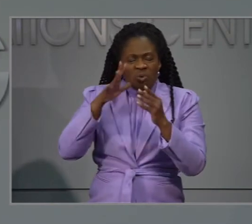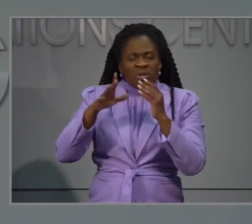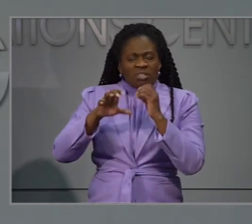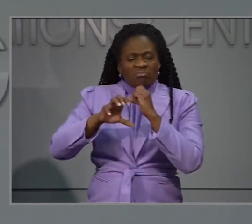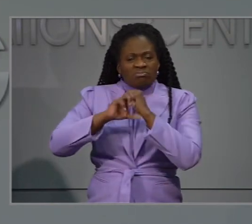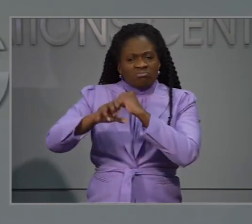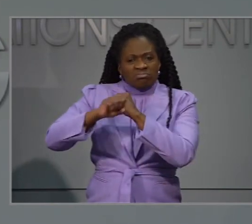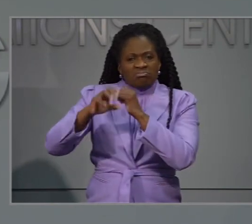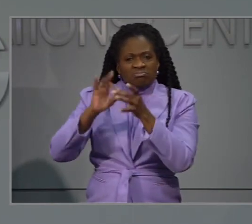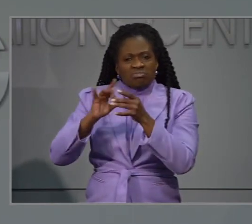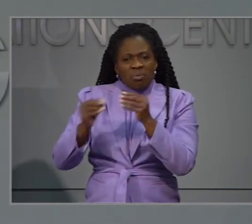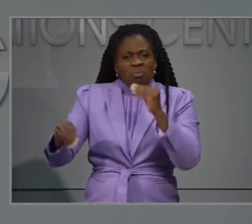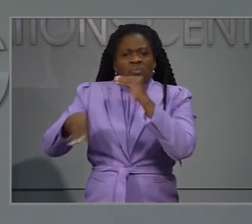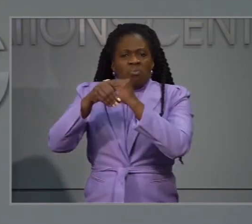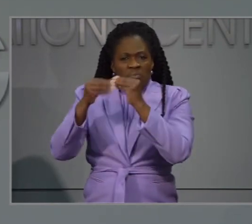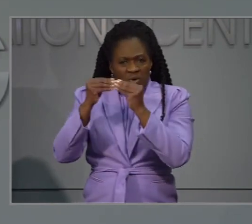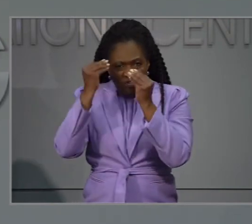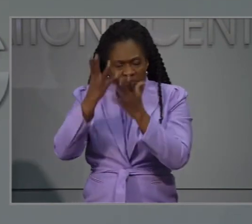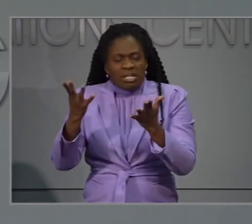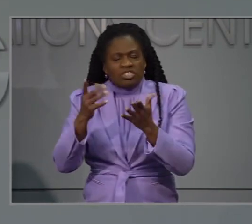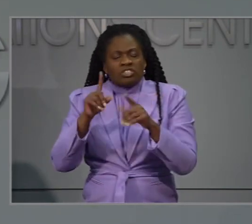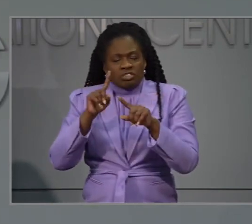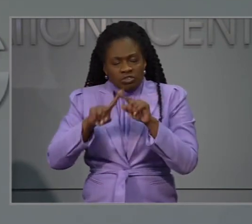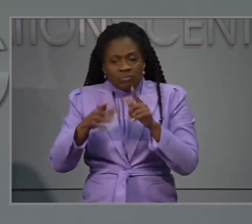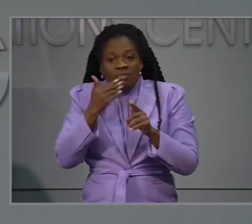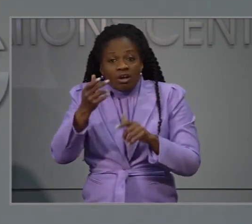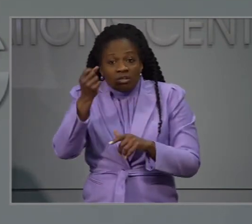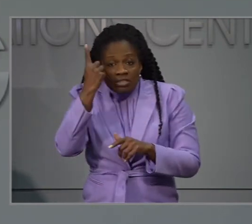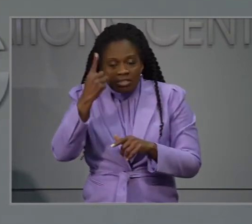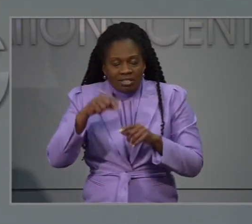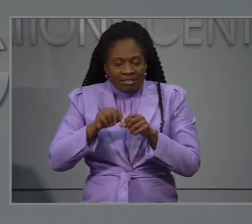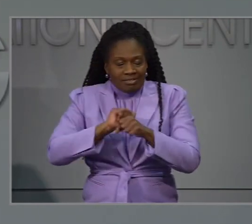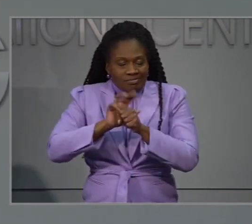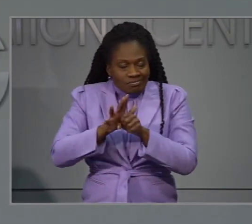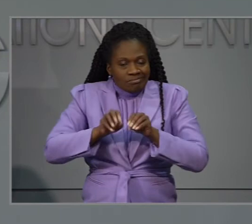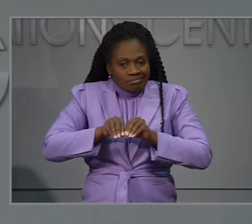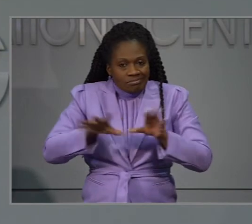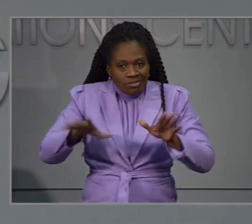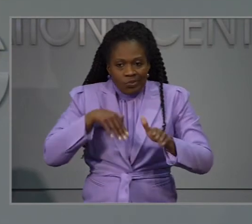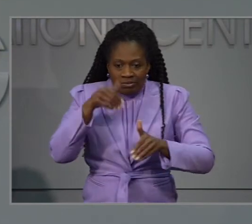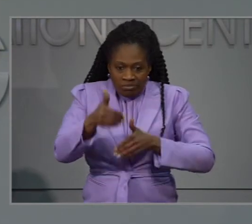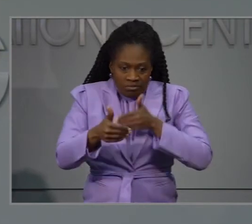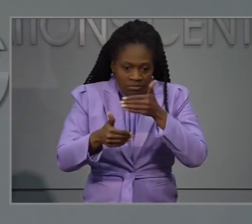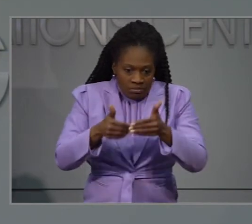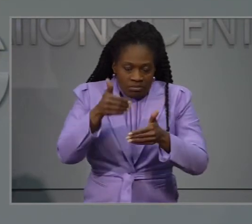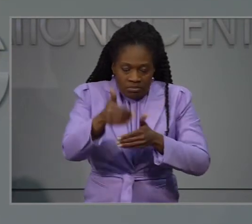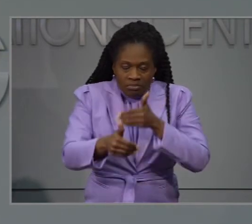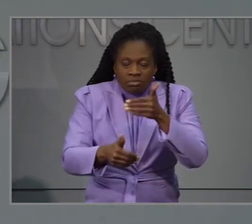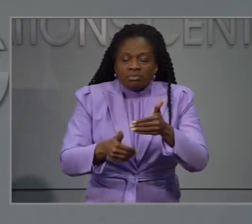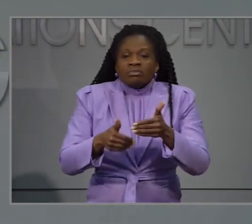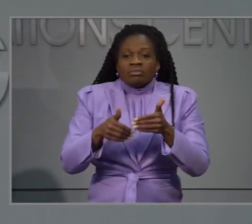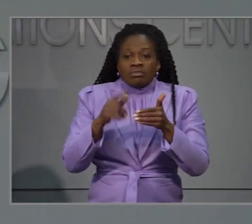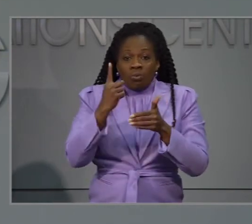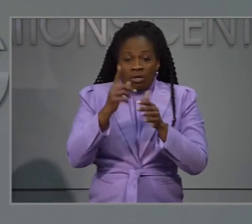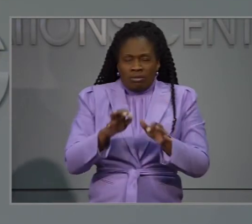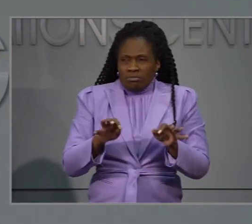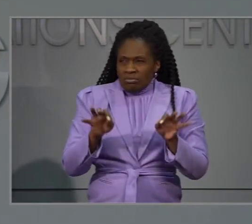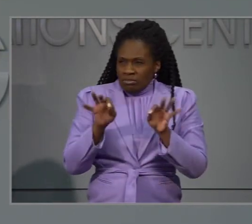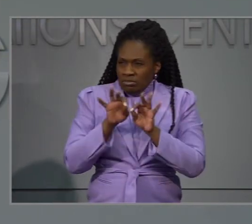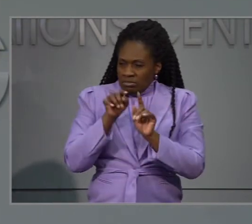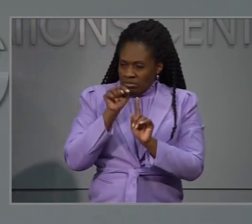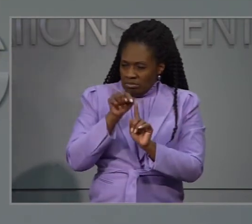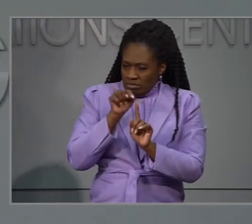publicando información adicional para darnos una mejor idea de este virus y